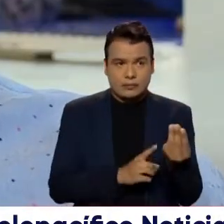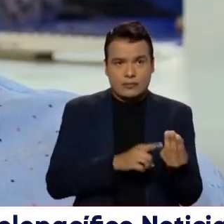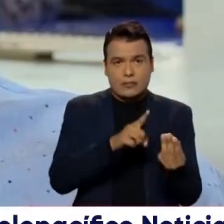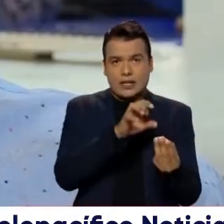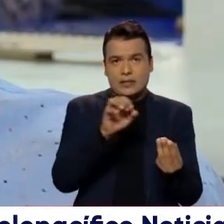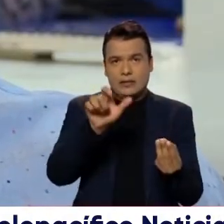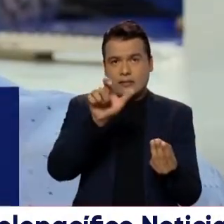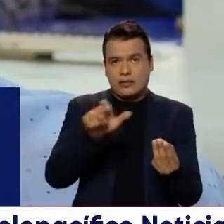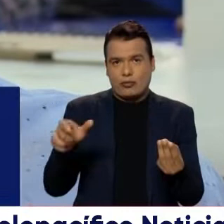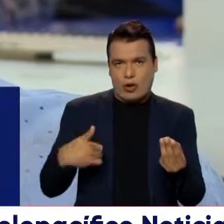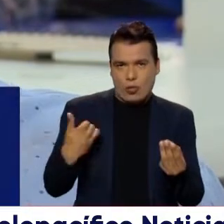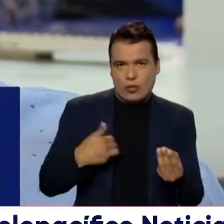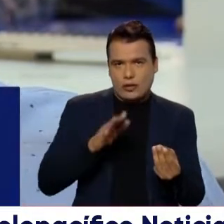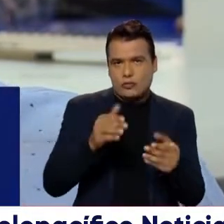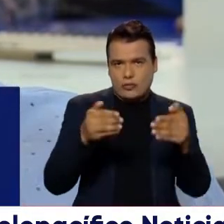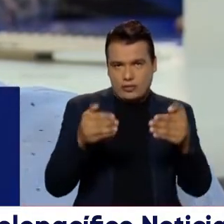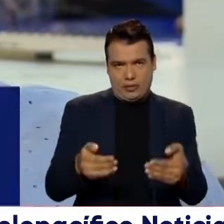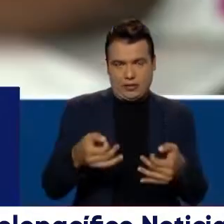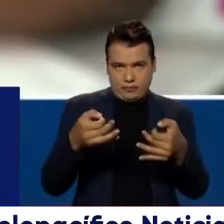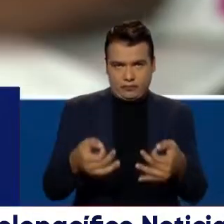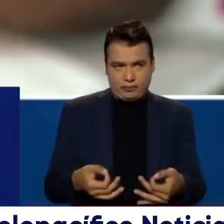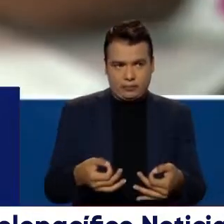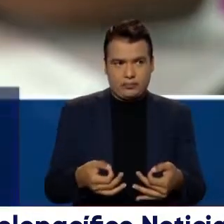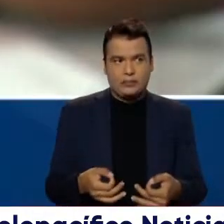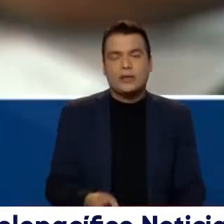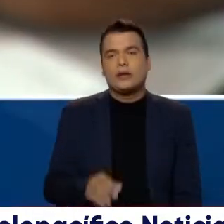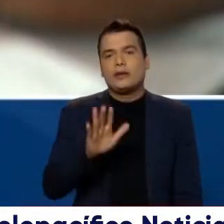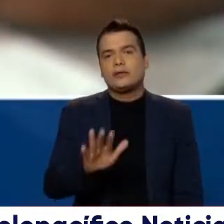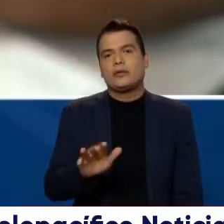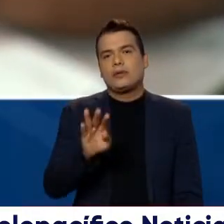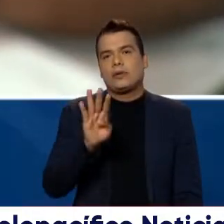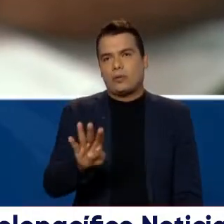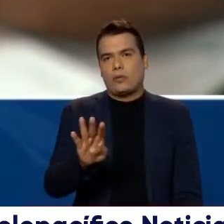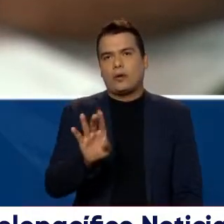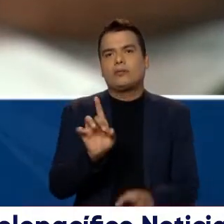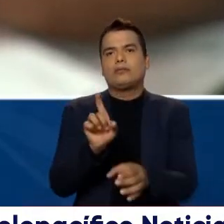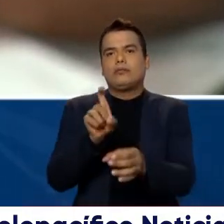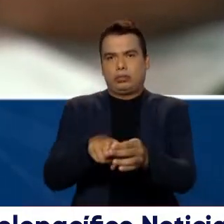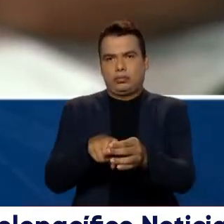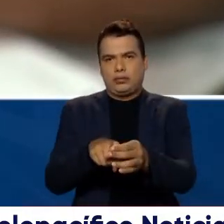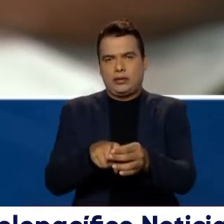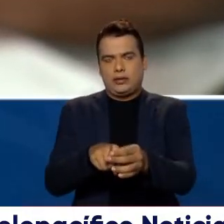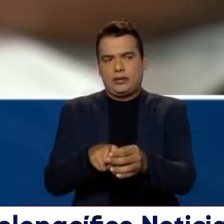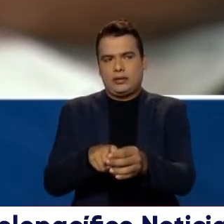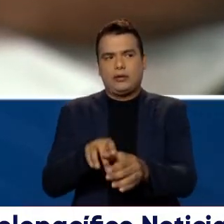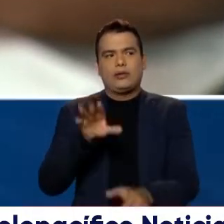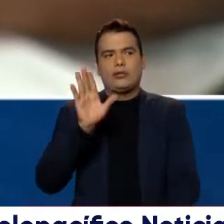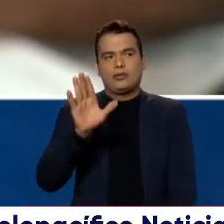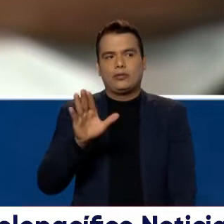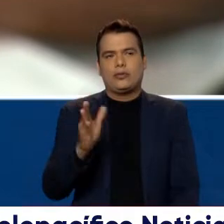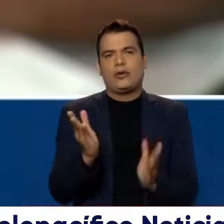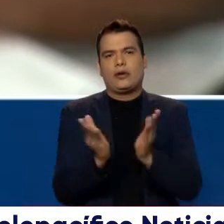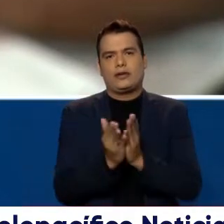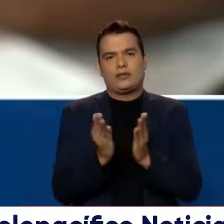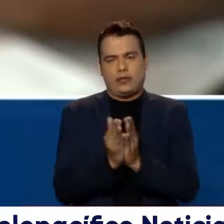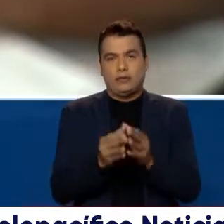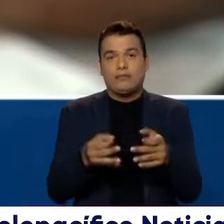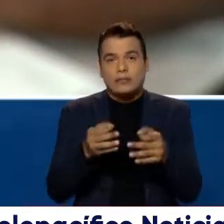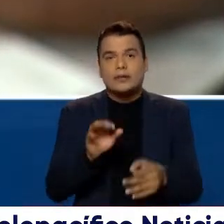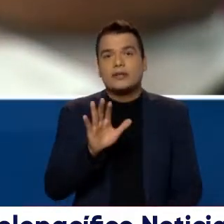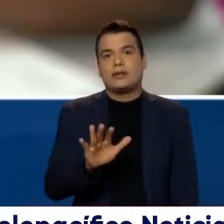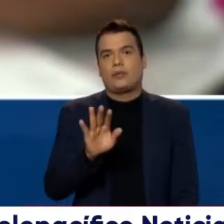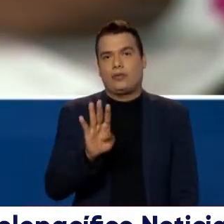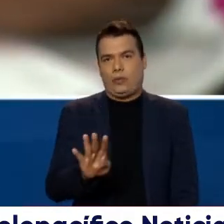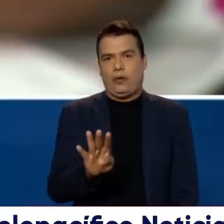con discapacidad, solo 54 llegan a educación, 54